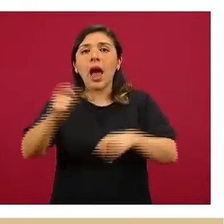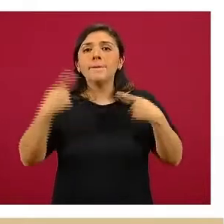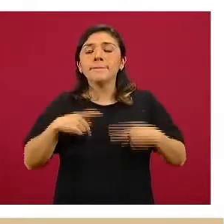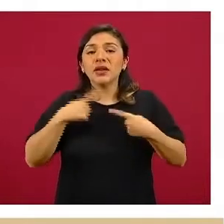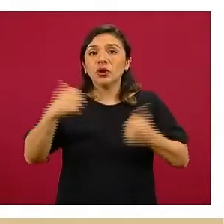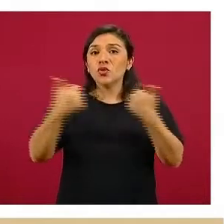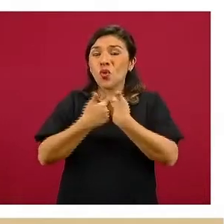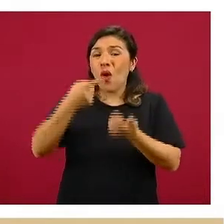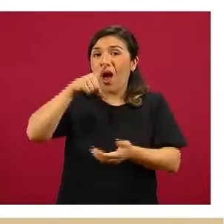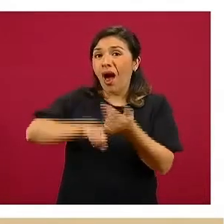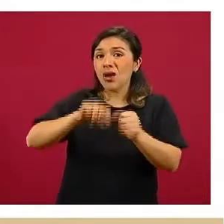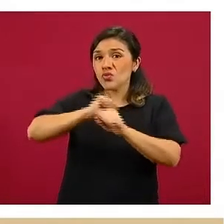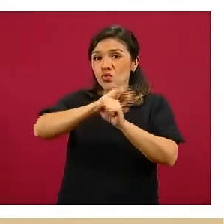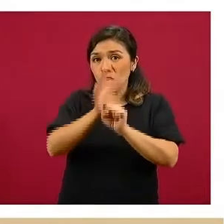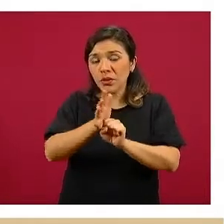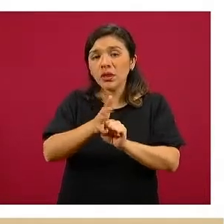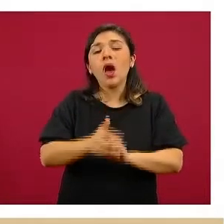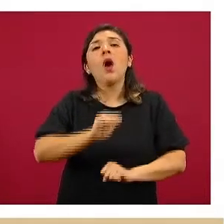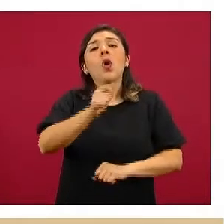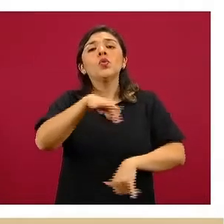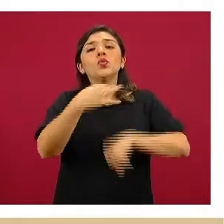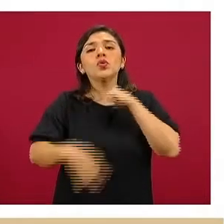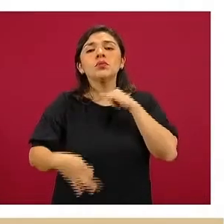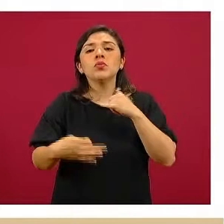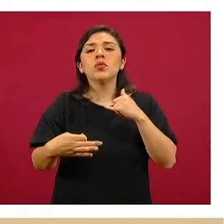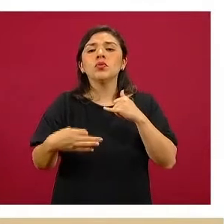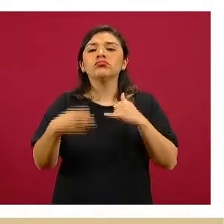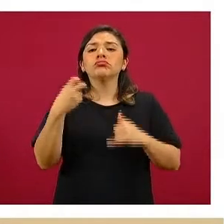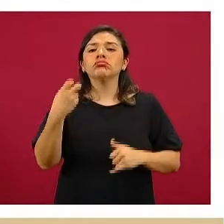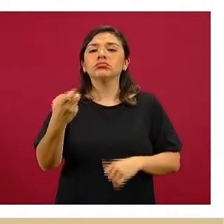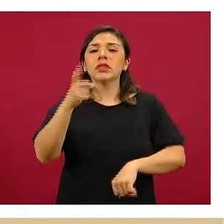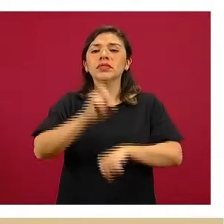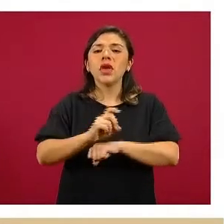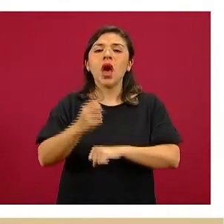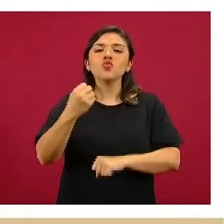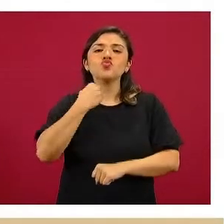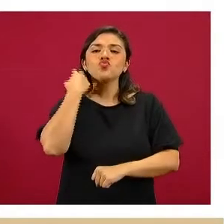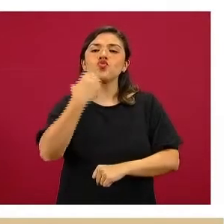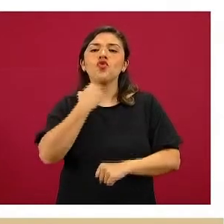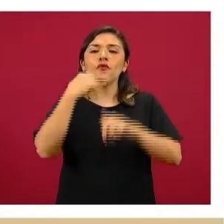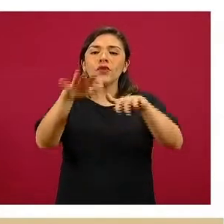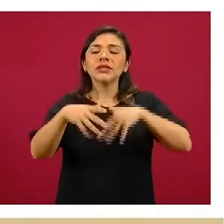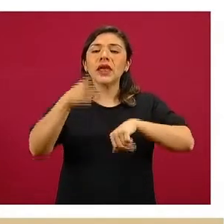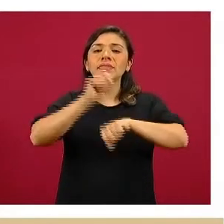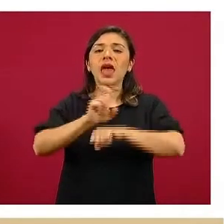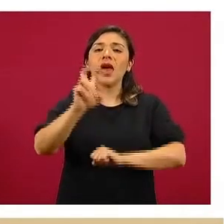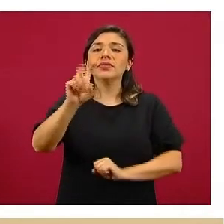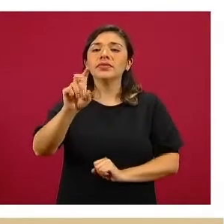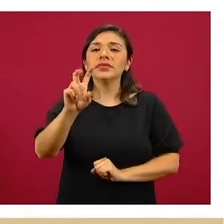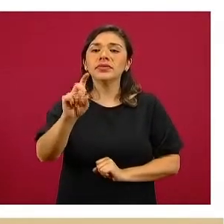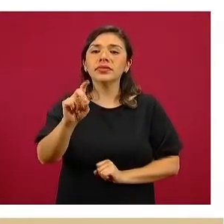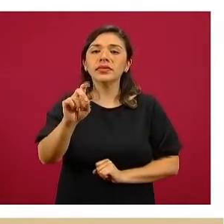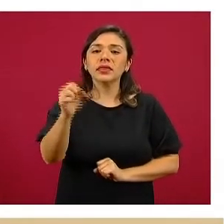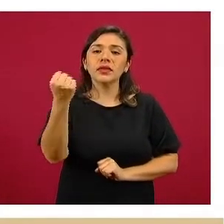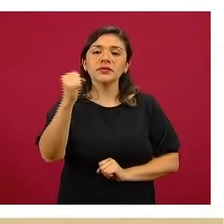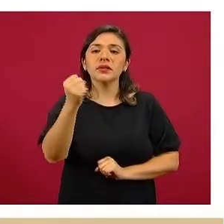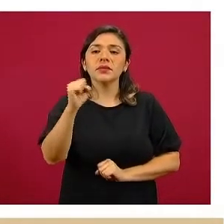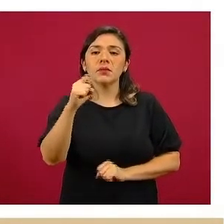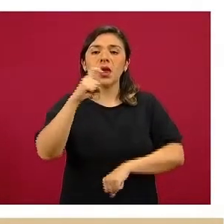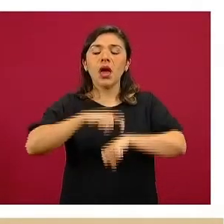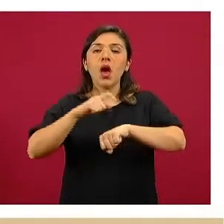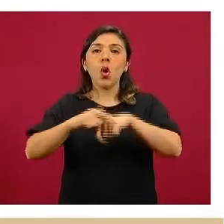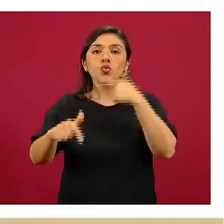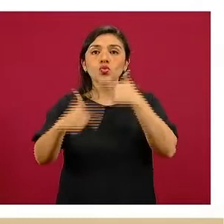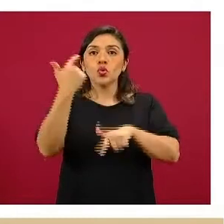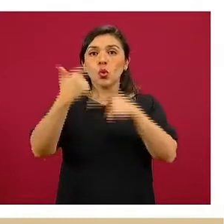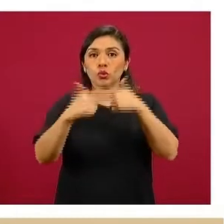con COVID. Y cerramos con esta conferencia magistral el 30 de septiembre a las 12